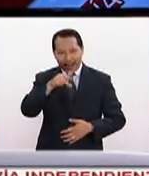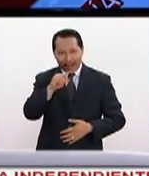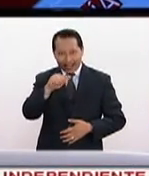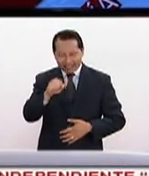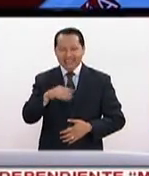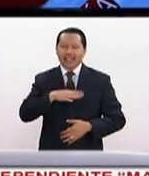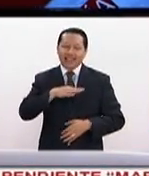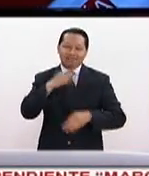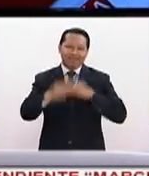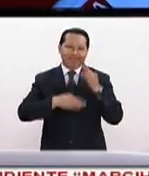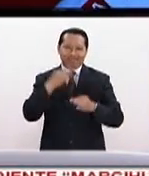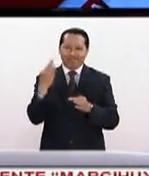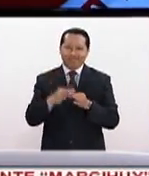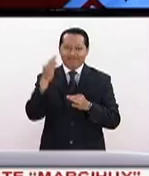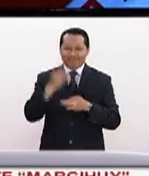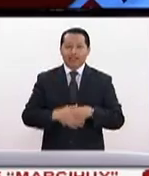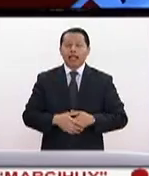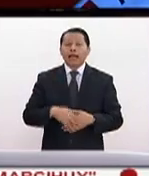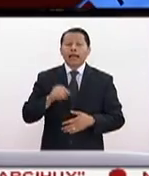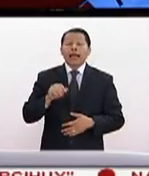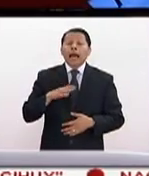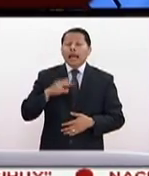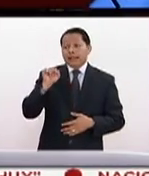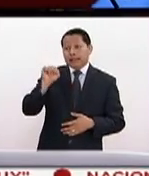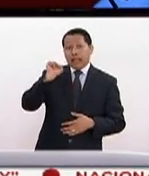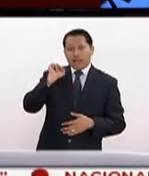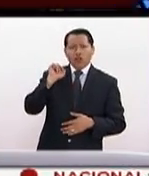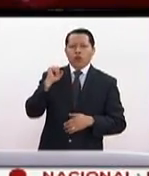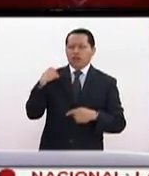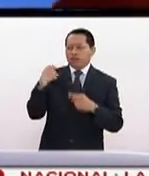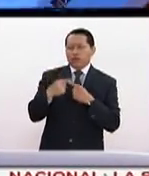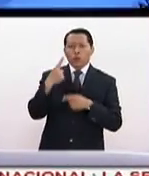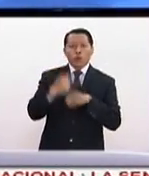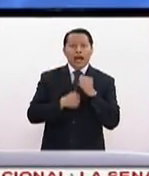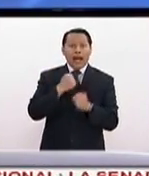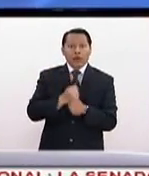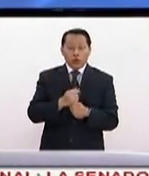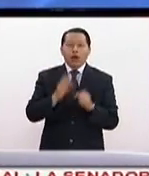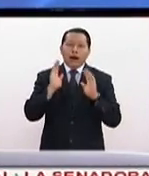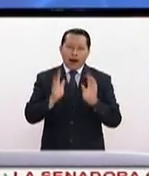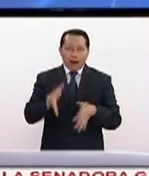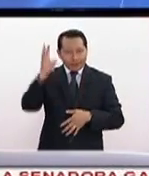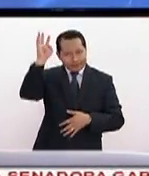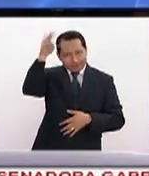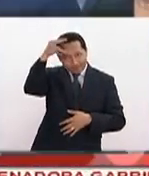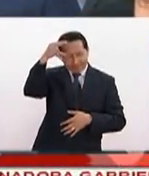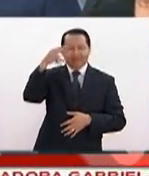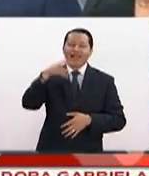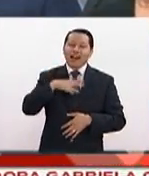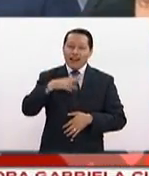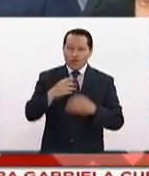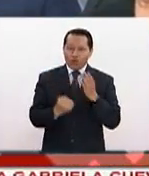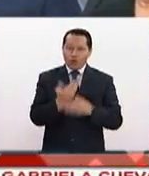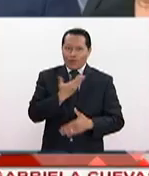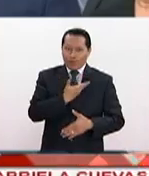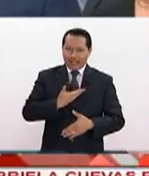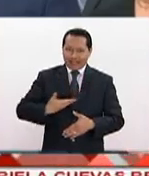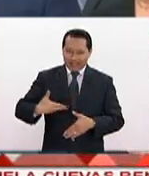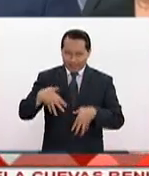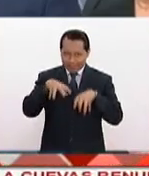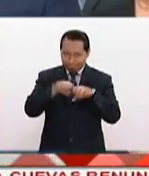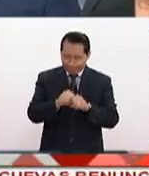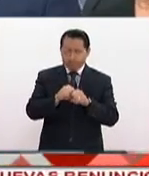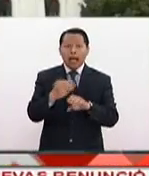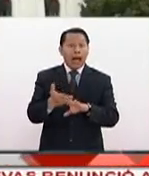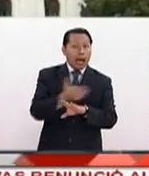le tenemos la noticia al día. El sábado se cumplió un año desde que el presidente Donald Trump llegó a la Casa Blanca. Antes de asumir, había